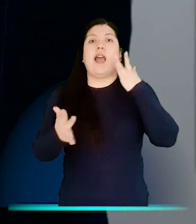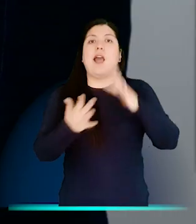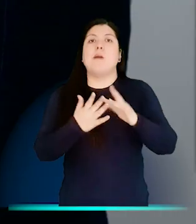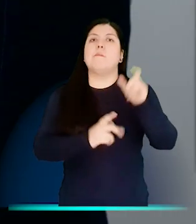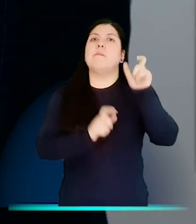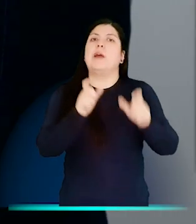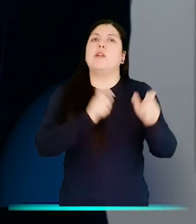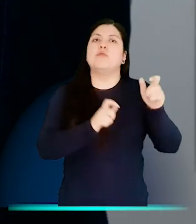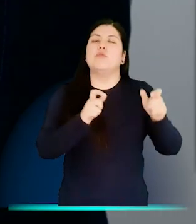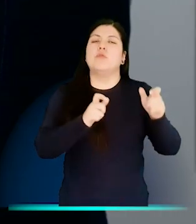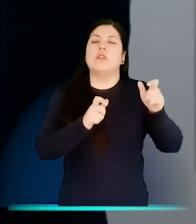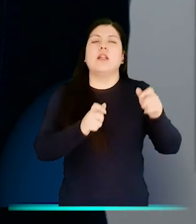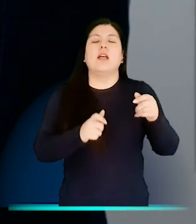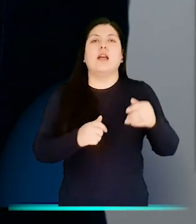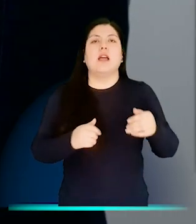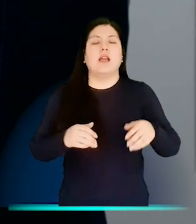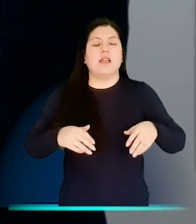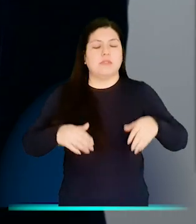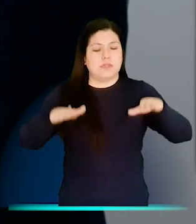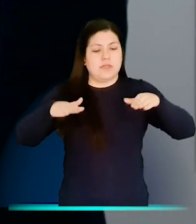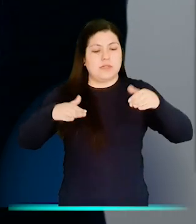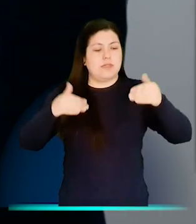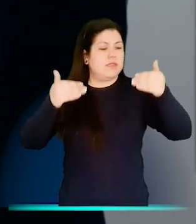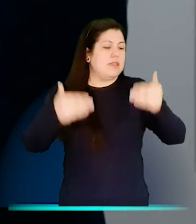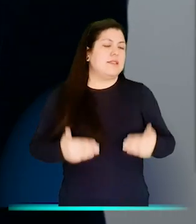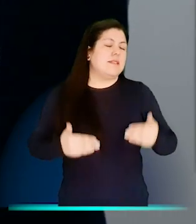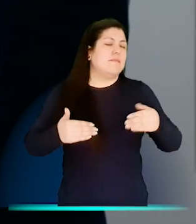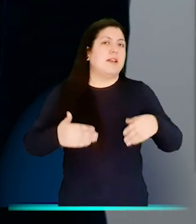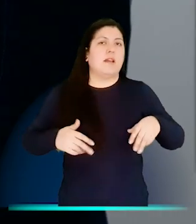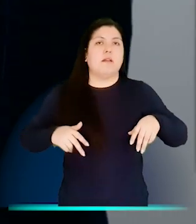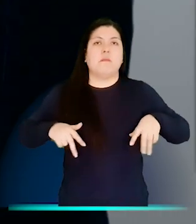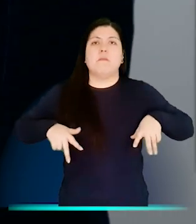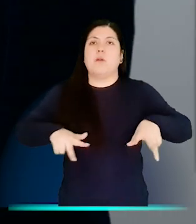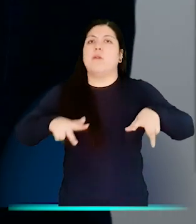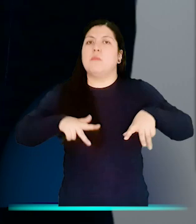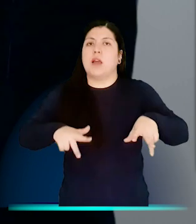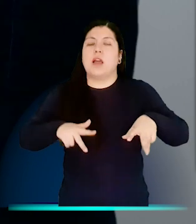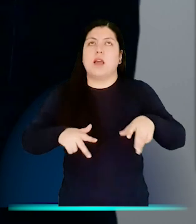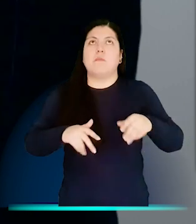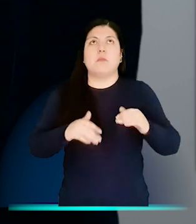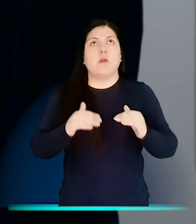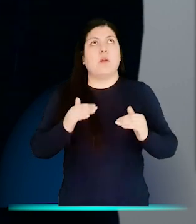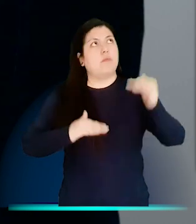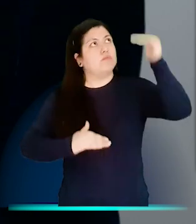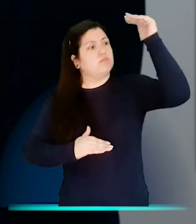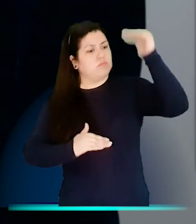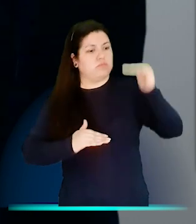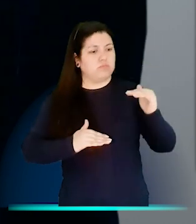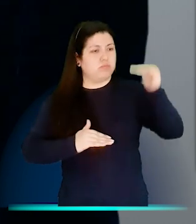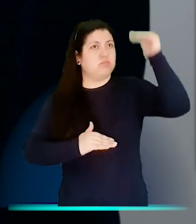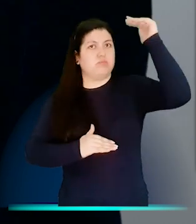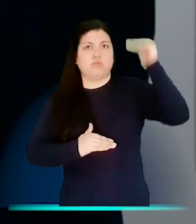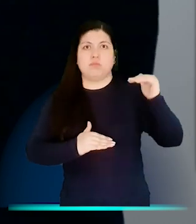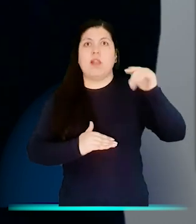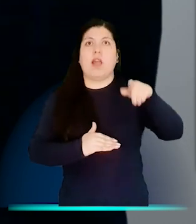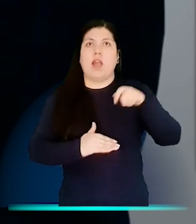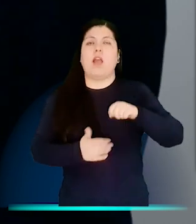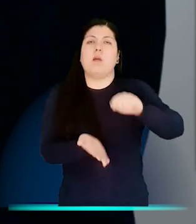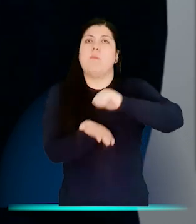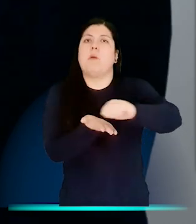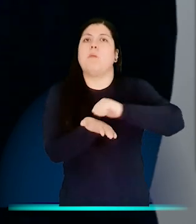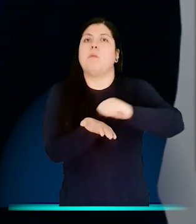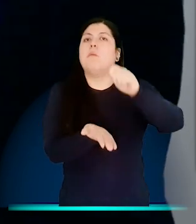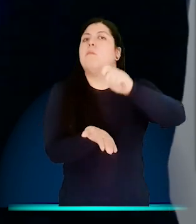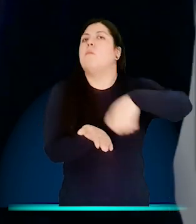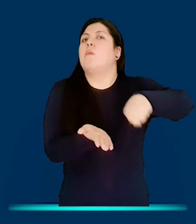personas con discapacidad en su movilidad que van a estar a unas alturas más cómodas para que puedan acercarse